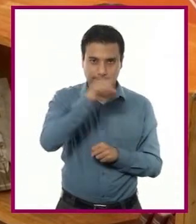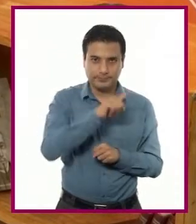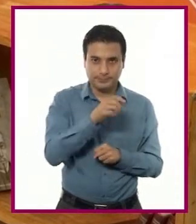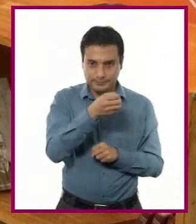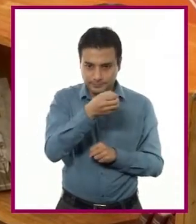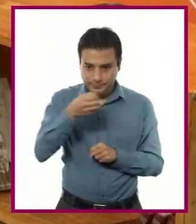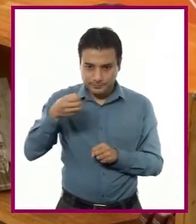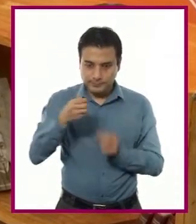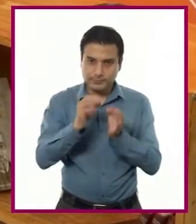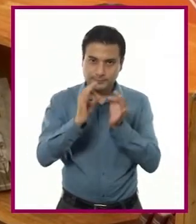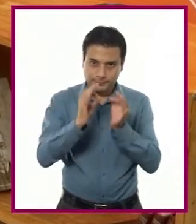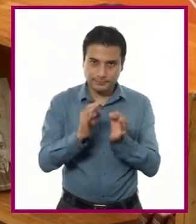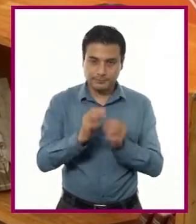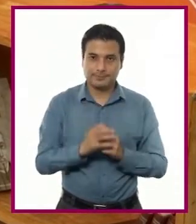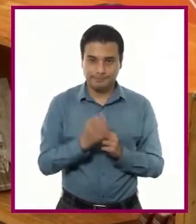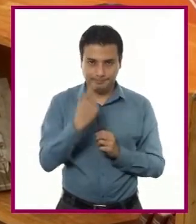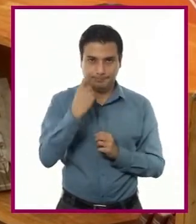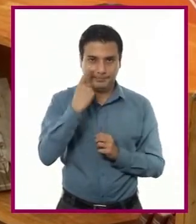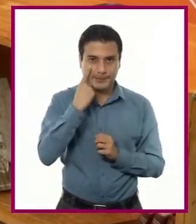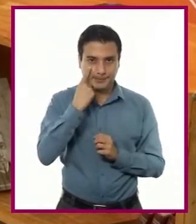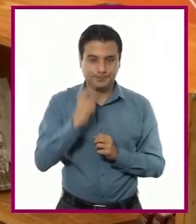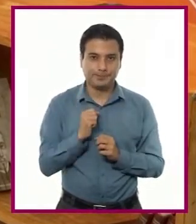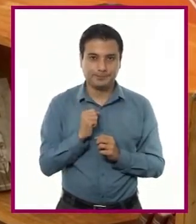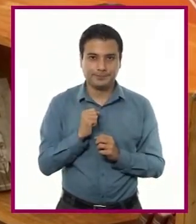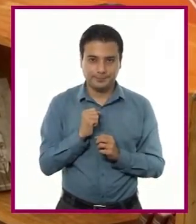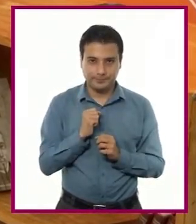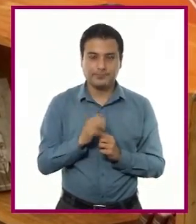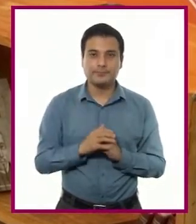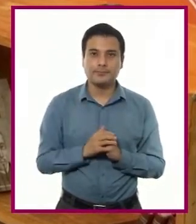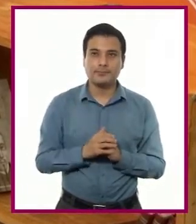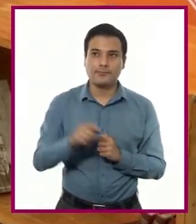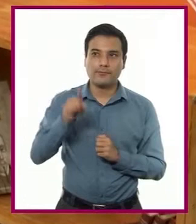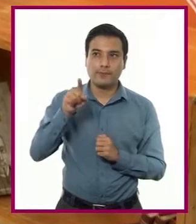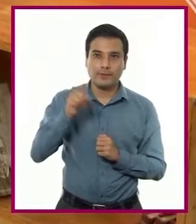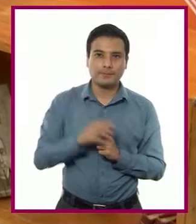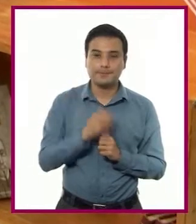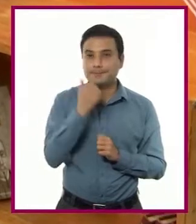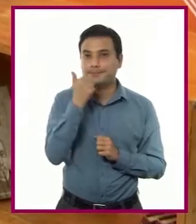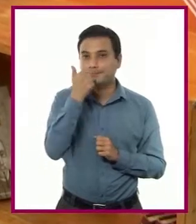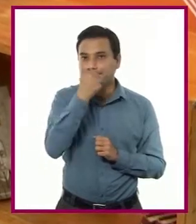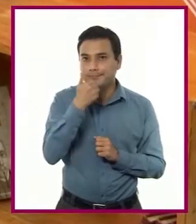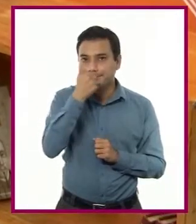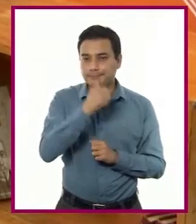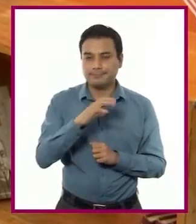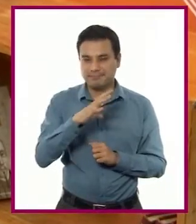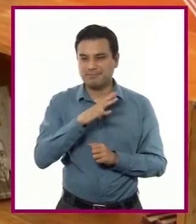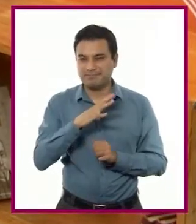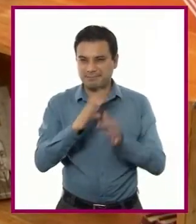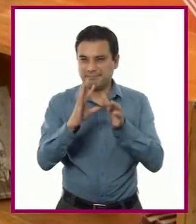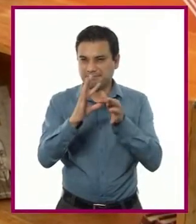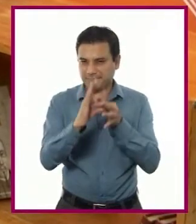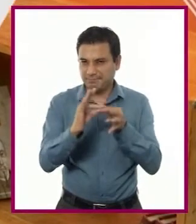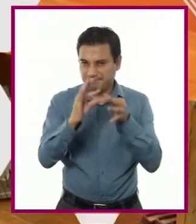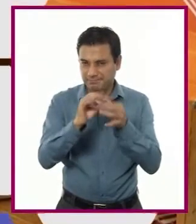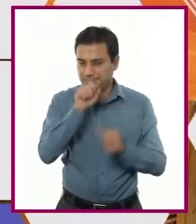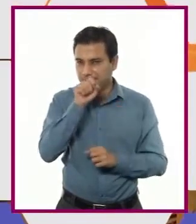entendible. Mira, escuchemos a Luna, que tiene justo un comentario al respecto de esto que estamos